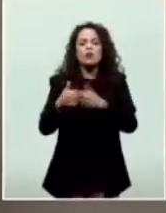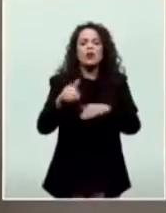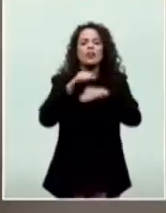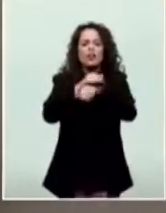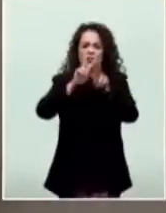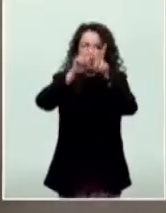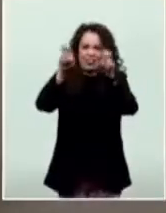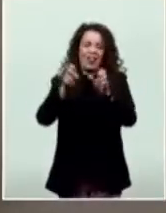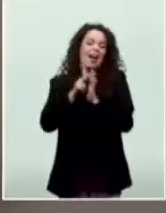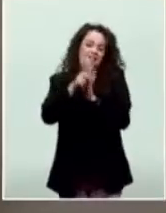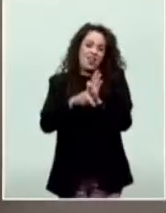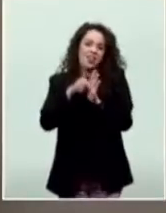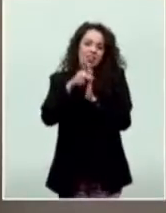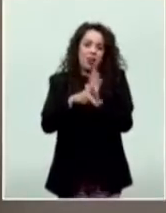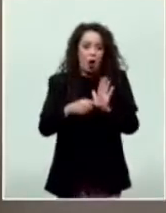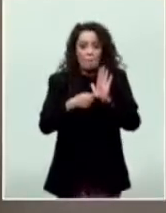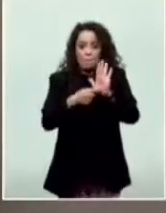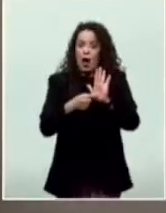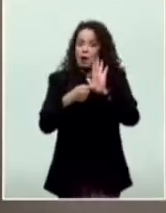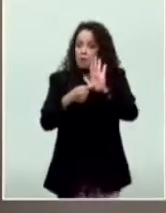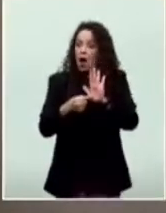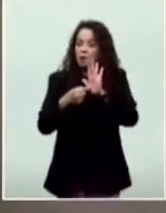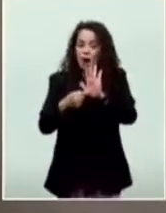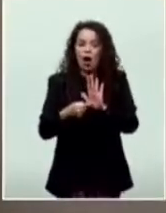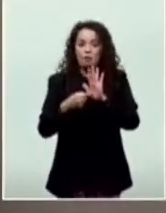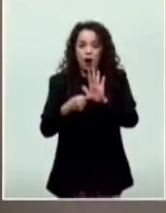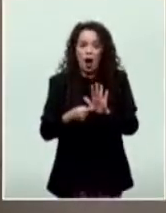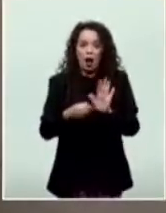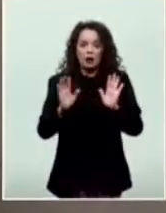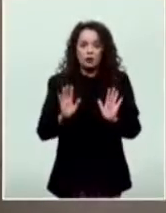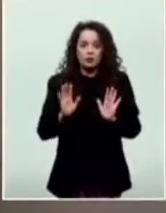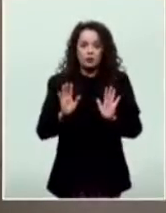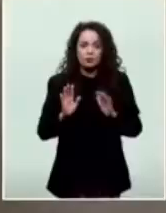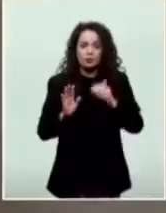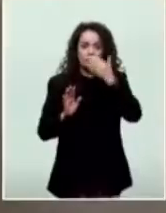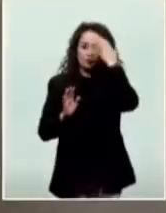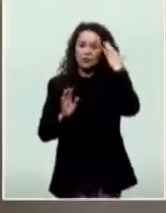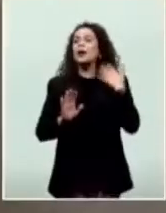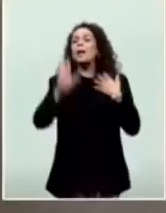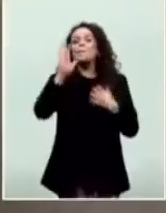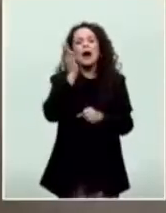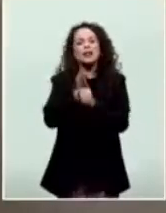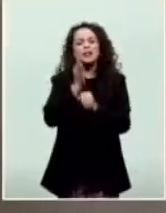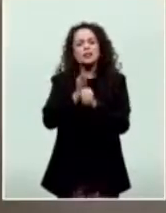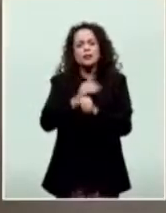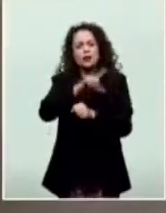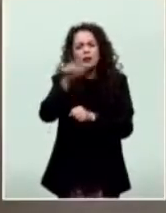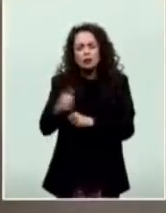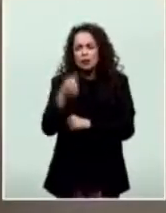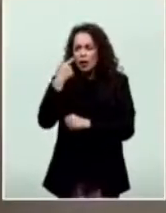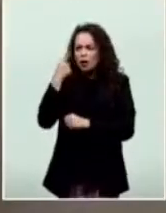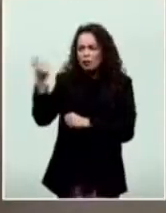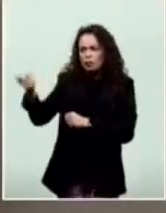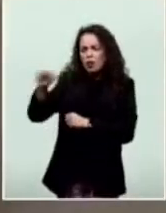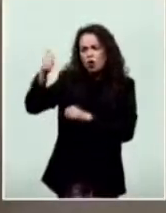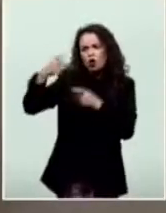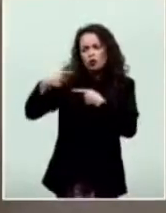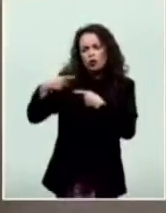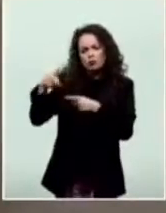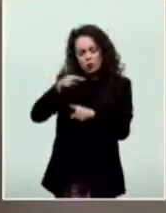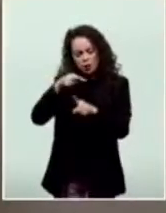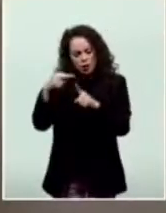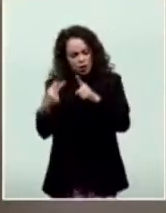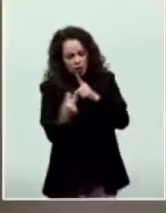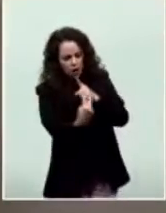videos, que ven un video que parece que sucedió algo hasta de chiste, y cuando lo ven del otro enfoque, la historia es